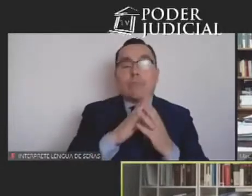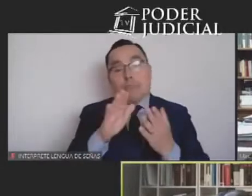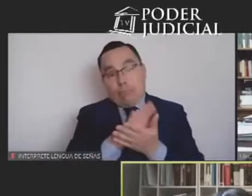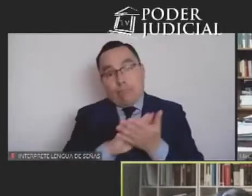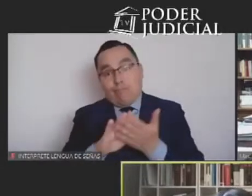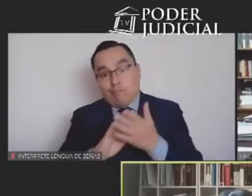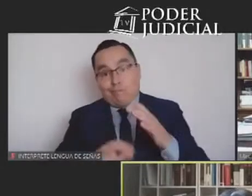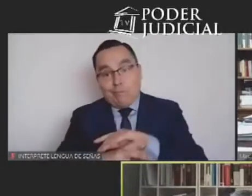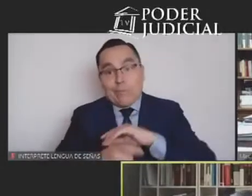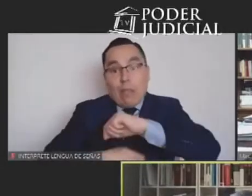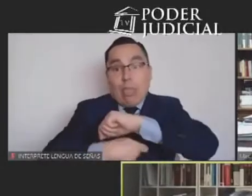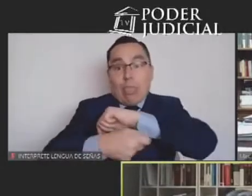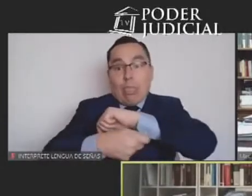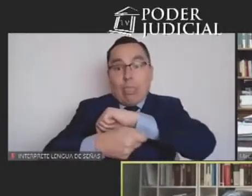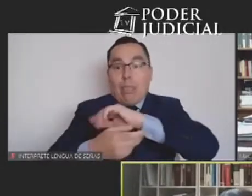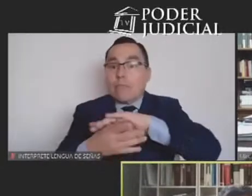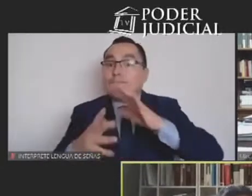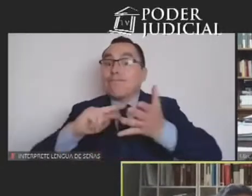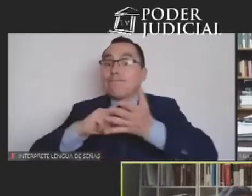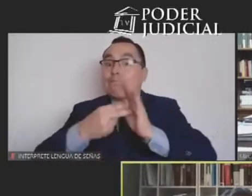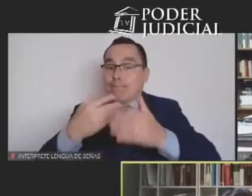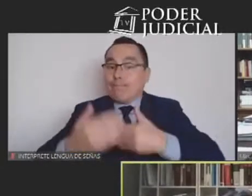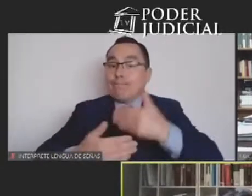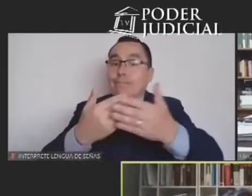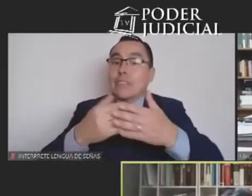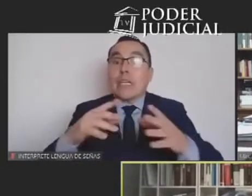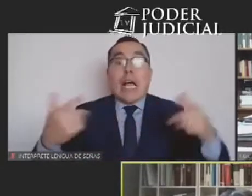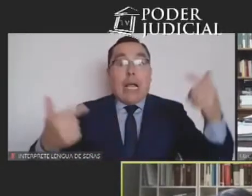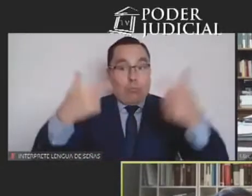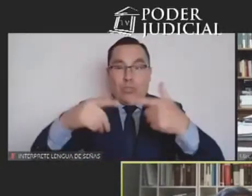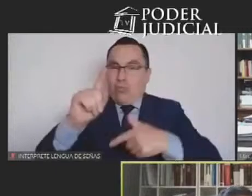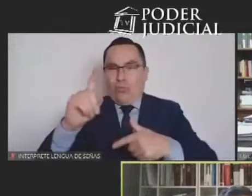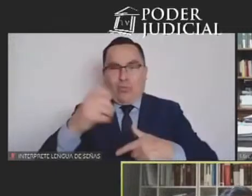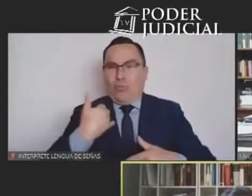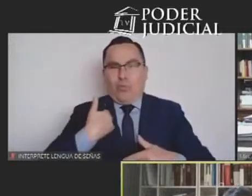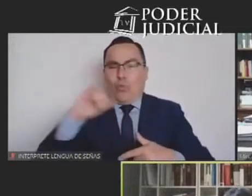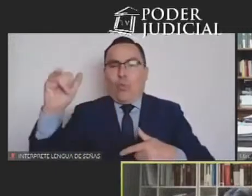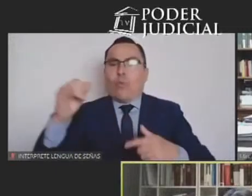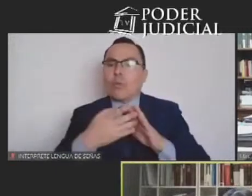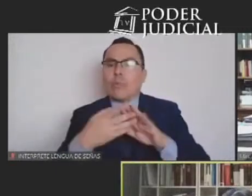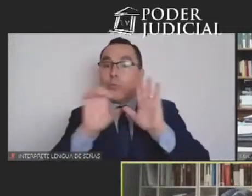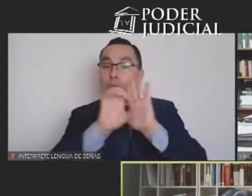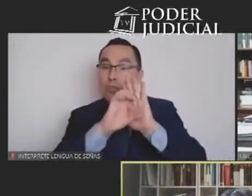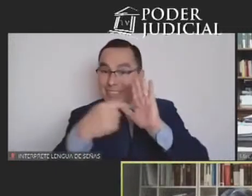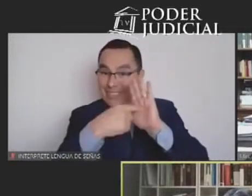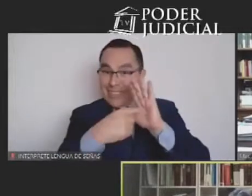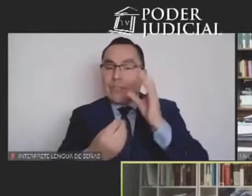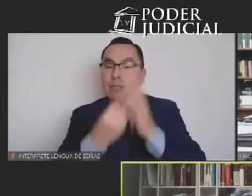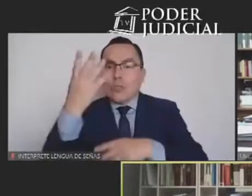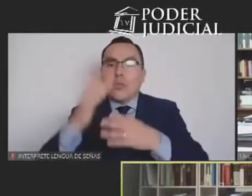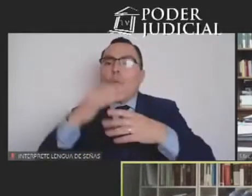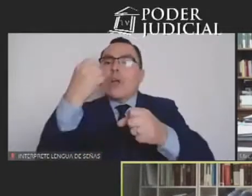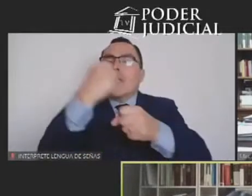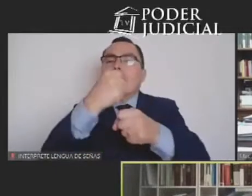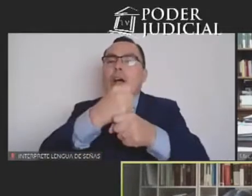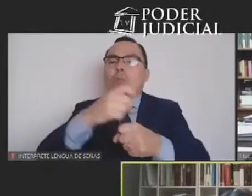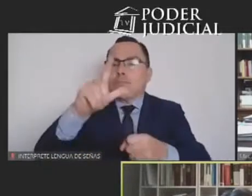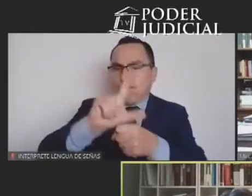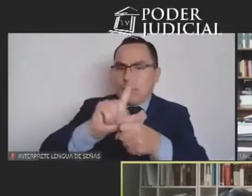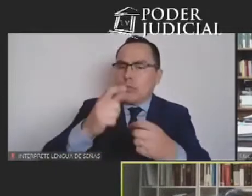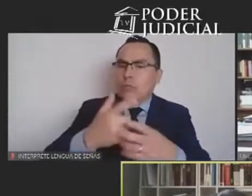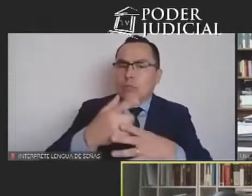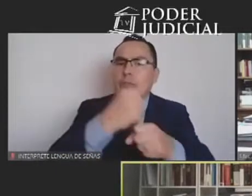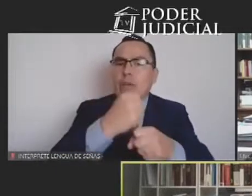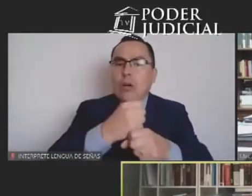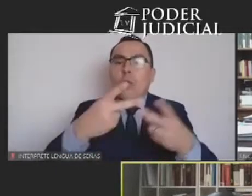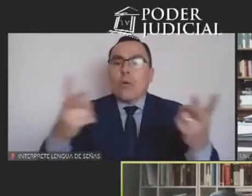gran acuerdo transversal, que a la política en general no le gusta, de reformar el sistema de empleo público, y por eso la jurisprudencia de la Corte es muy intensa ahí,